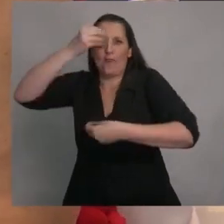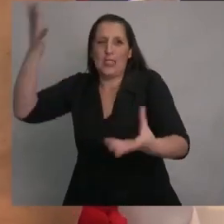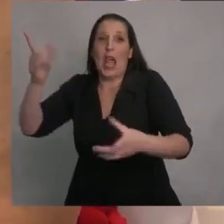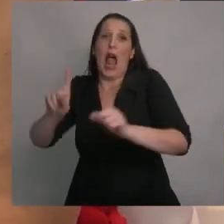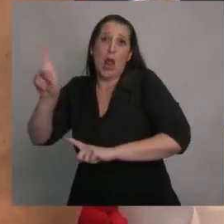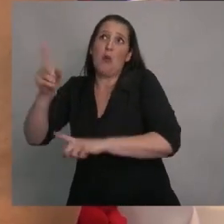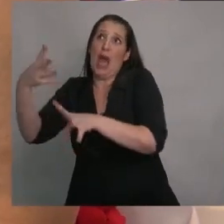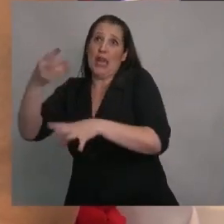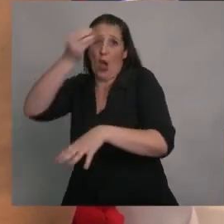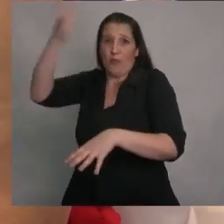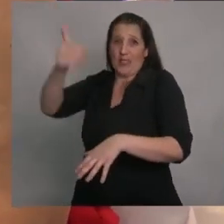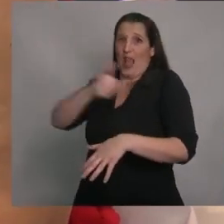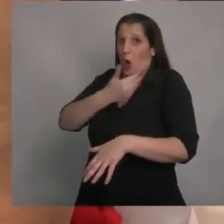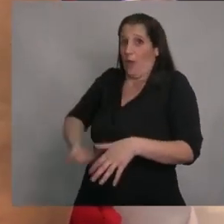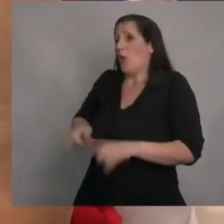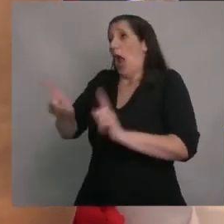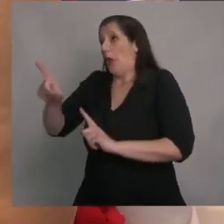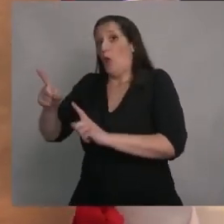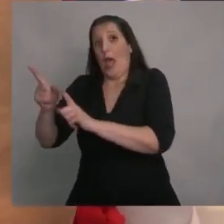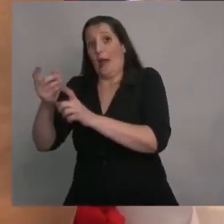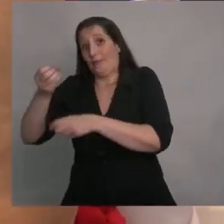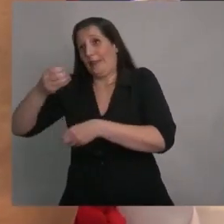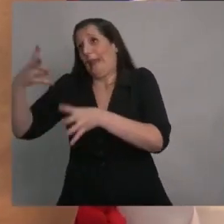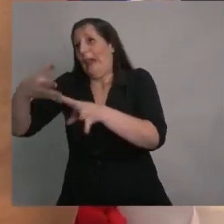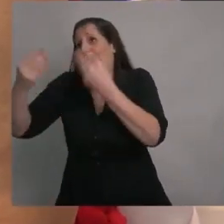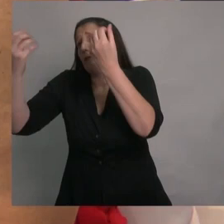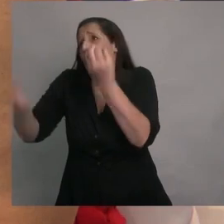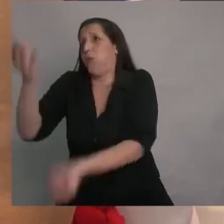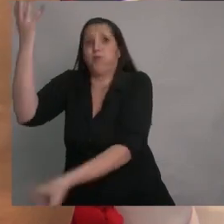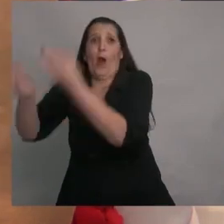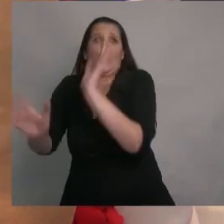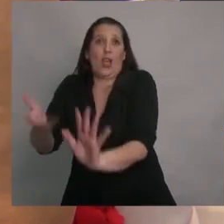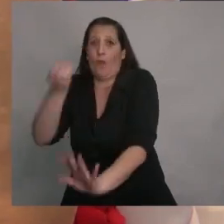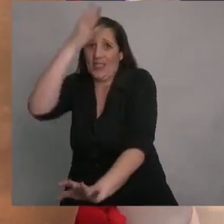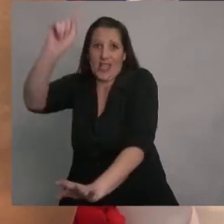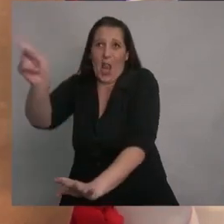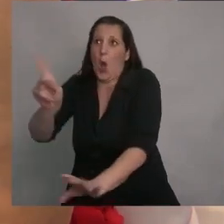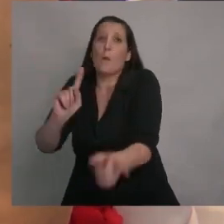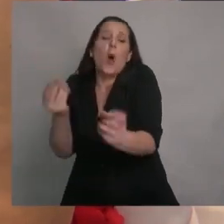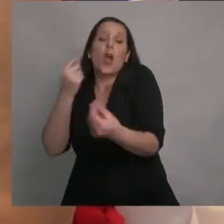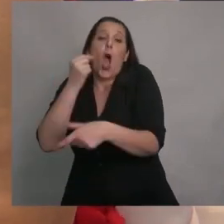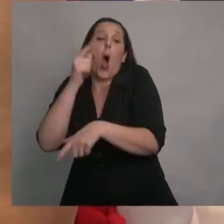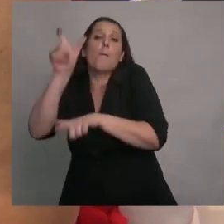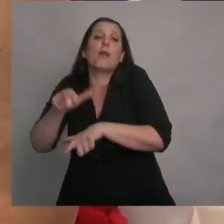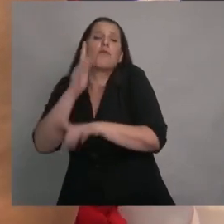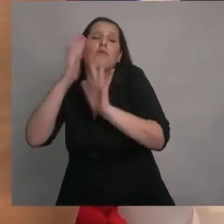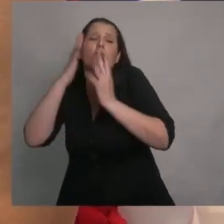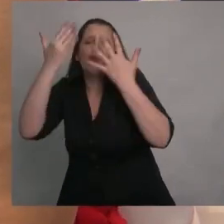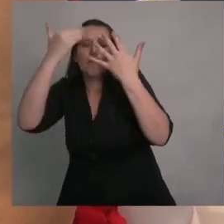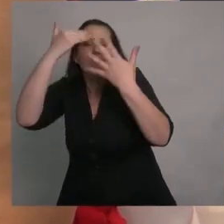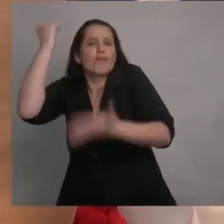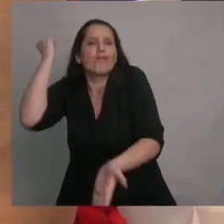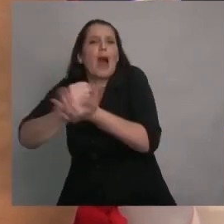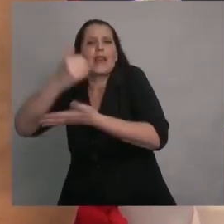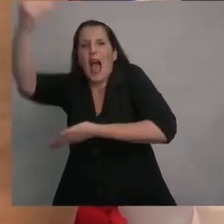y no oficiales, son hechas porque hay hombres que están formateados al fuego, al calor del